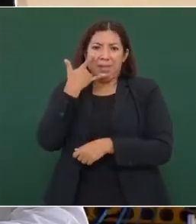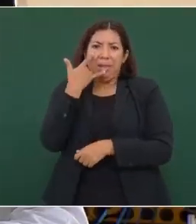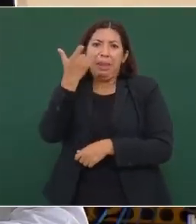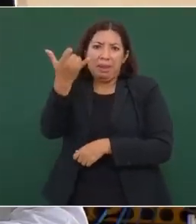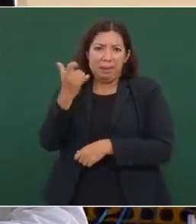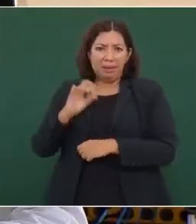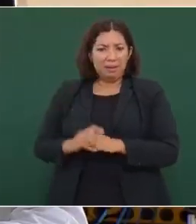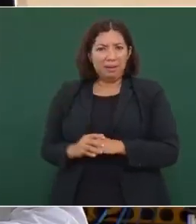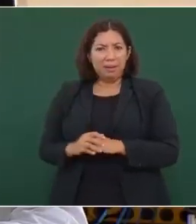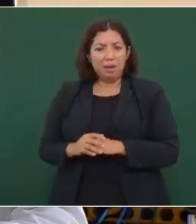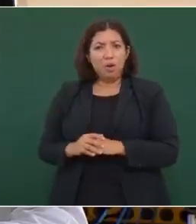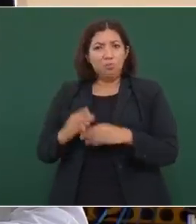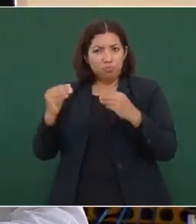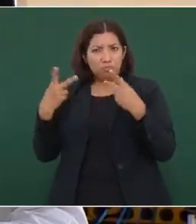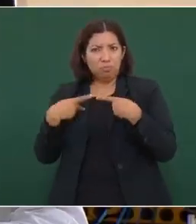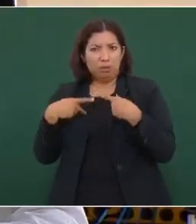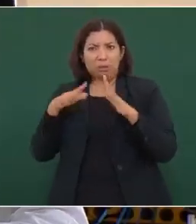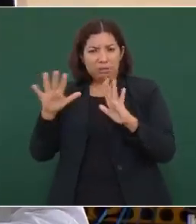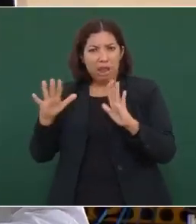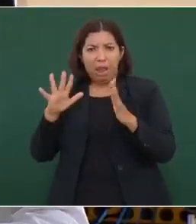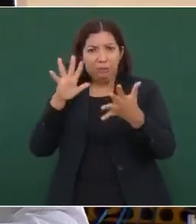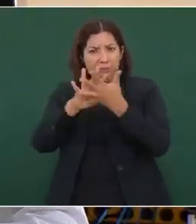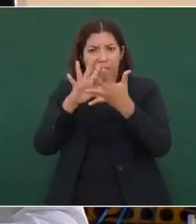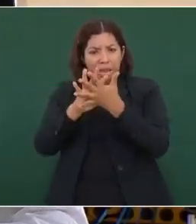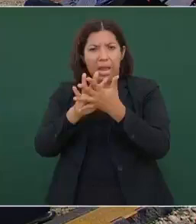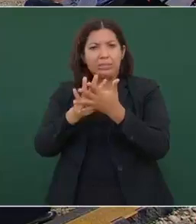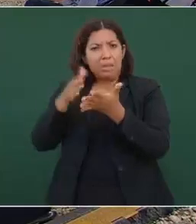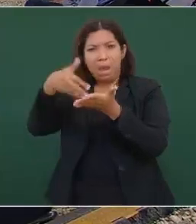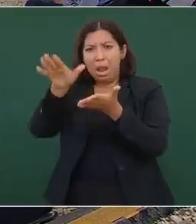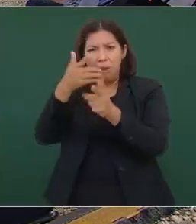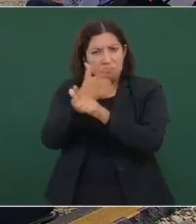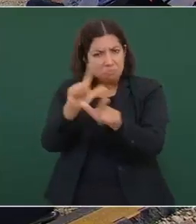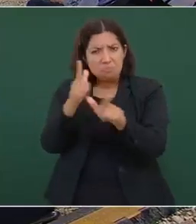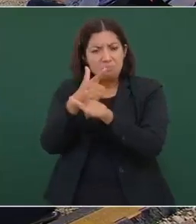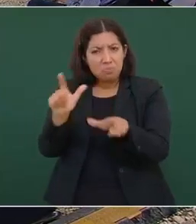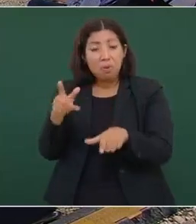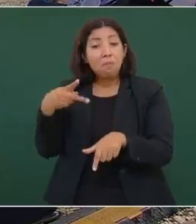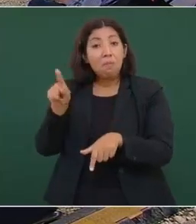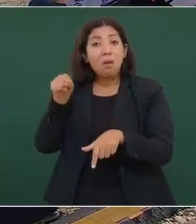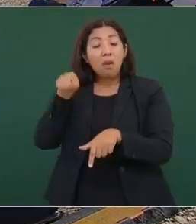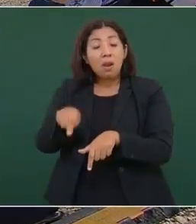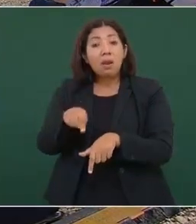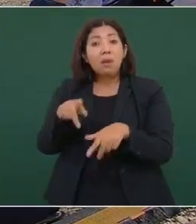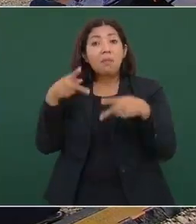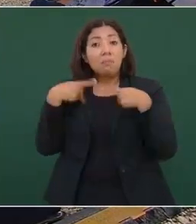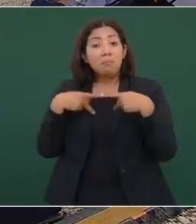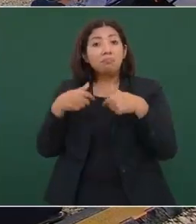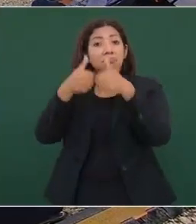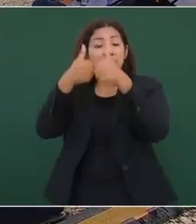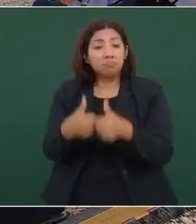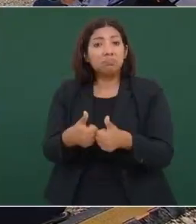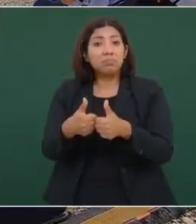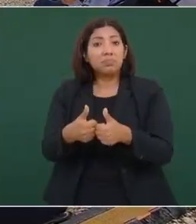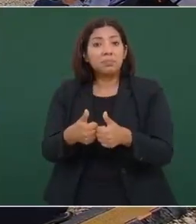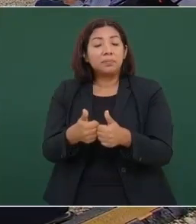sigue sin sentencia, señor presidente. Entonces quería exponer este caso para sí, que… Sí, pues con Rosa Isela,